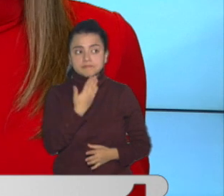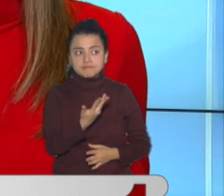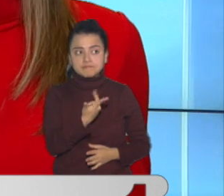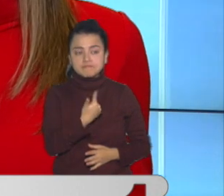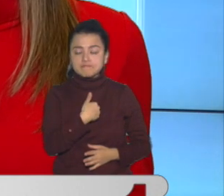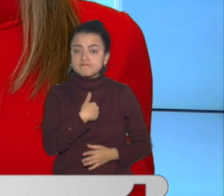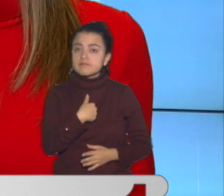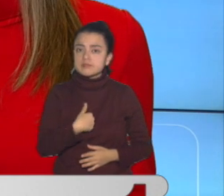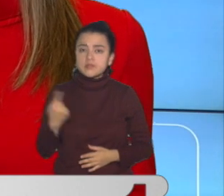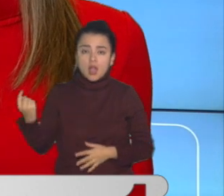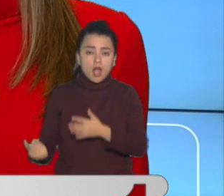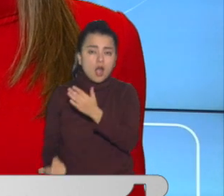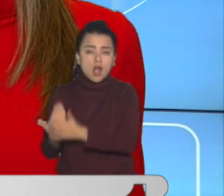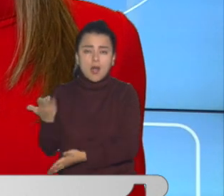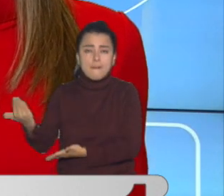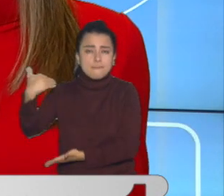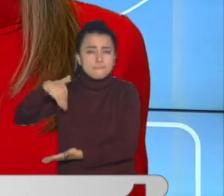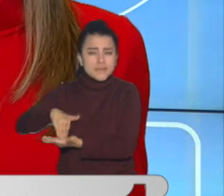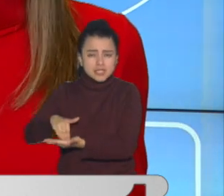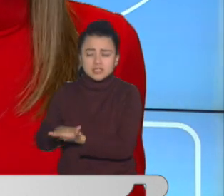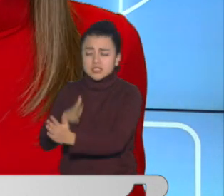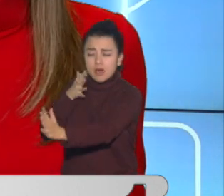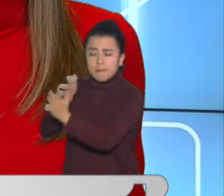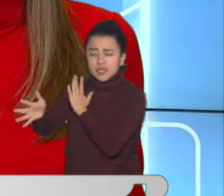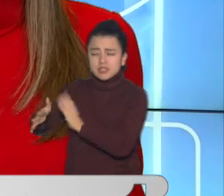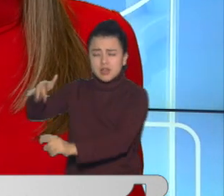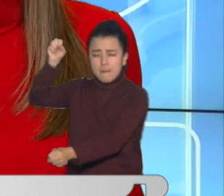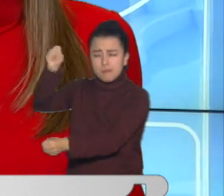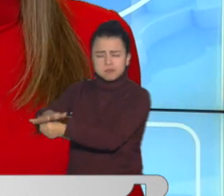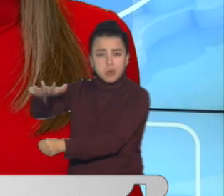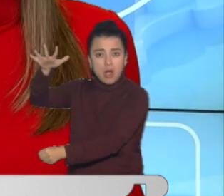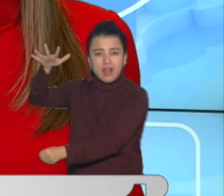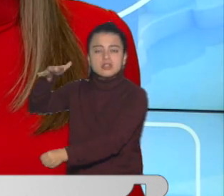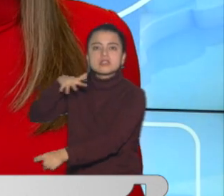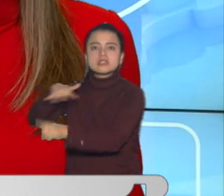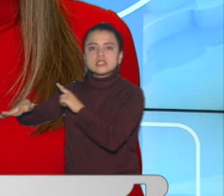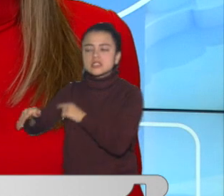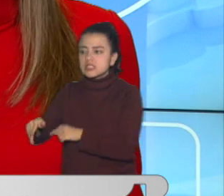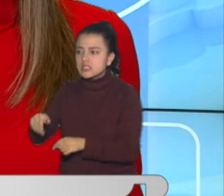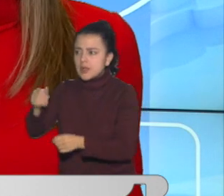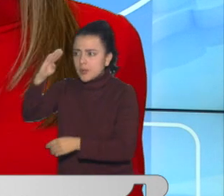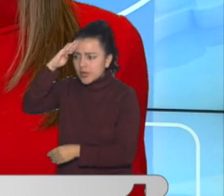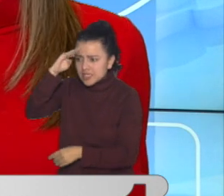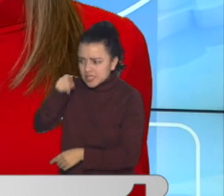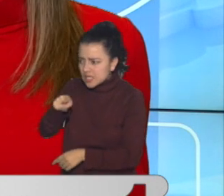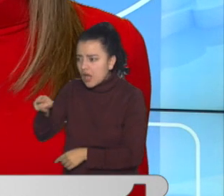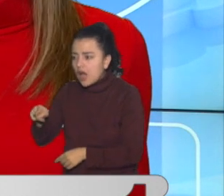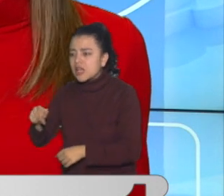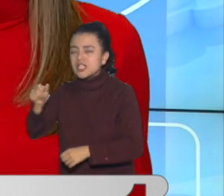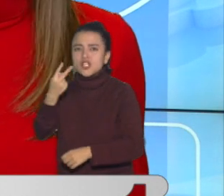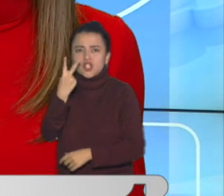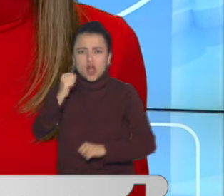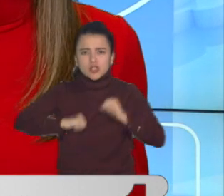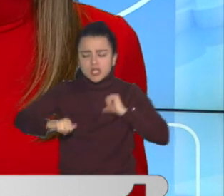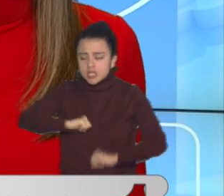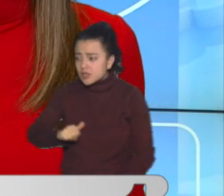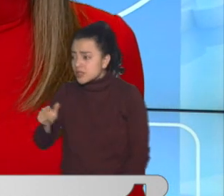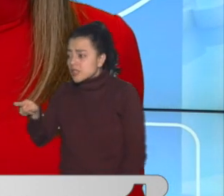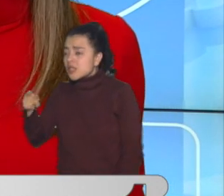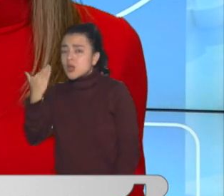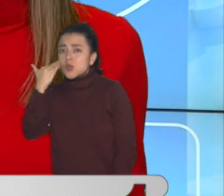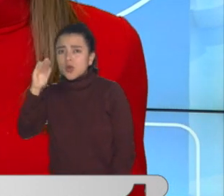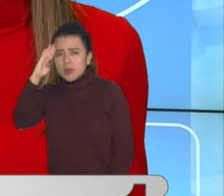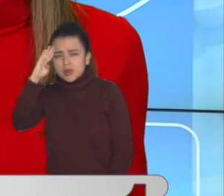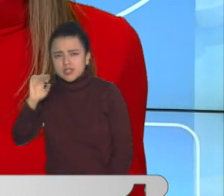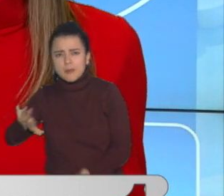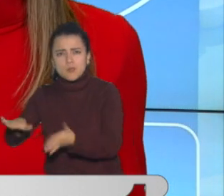gracias. Y una nueva emboscada contra una patrulla de la policía deja a una uniformada muerta y dos policías heridos. El hecho se registró